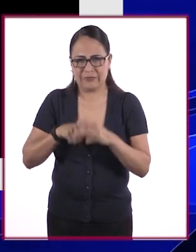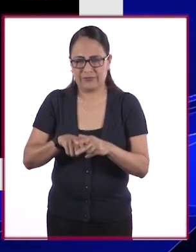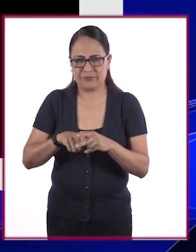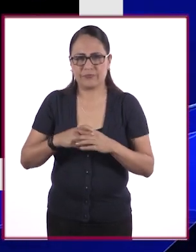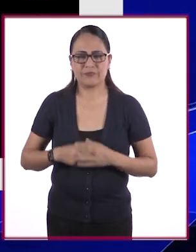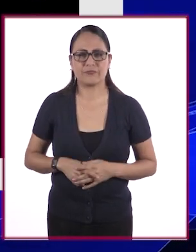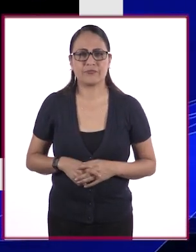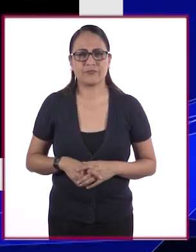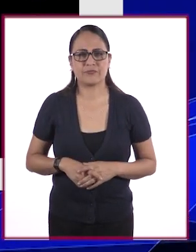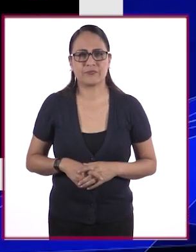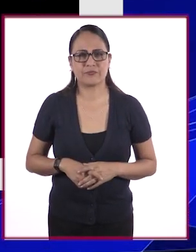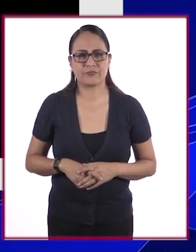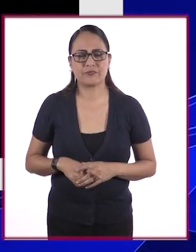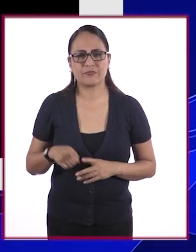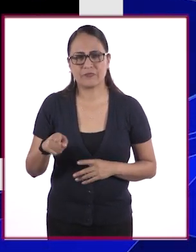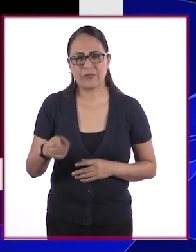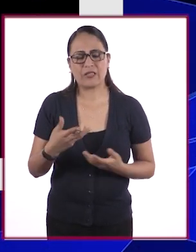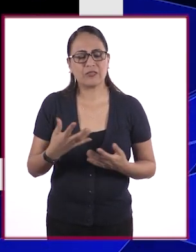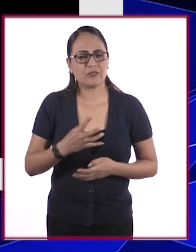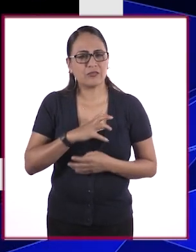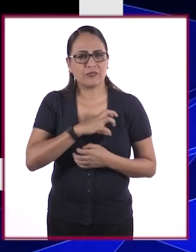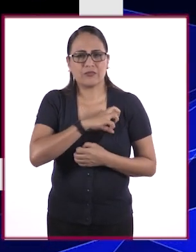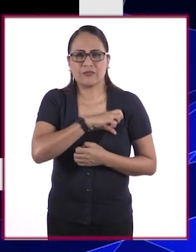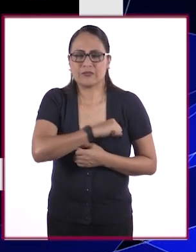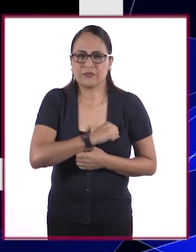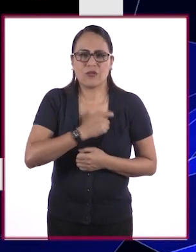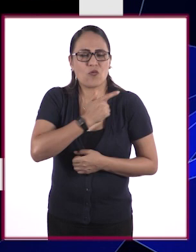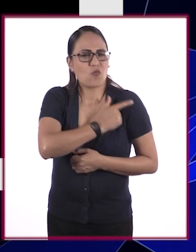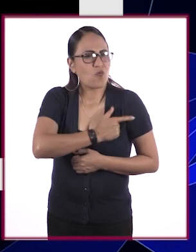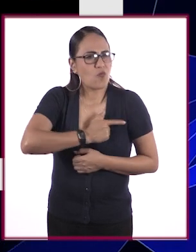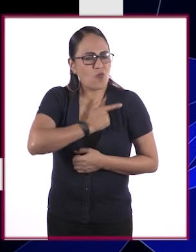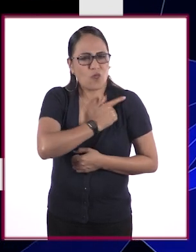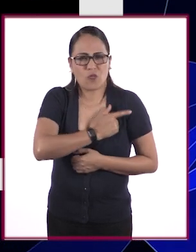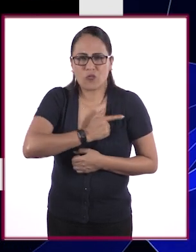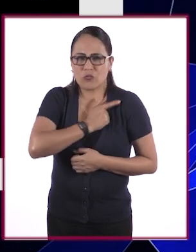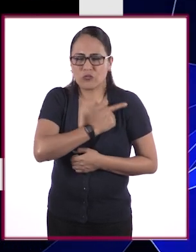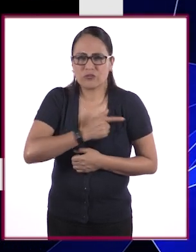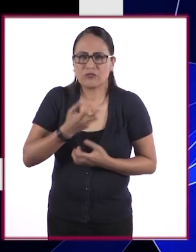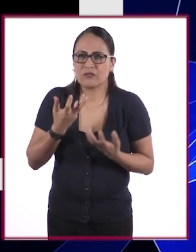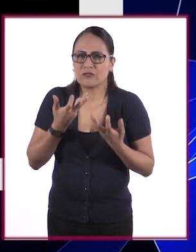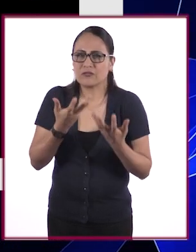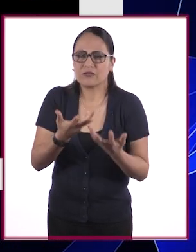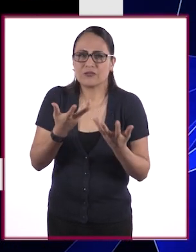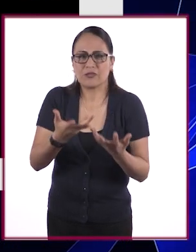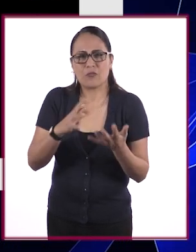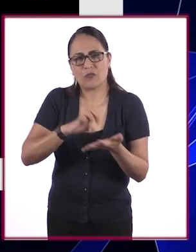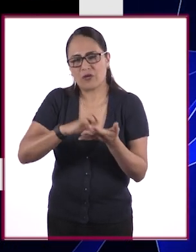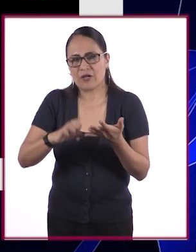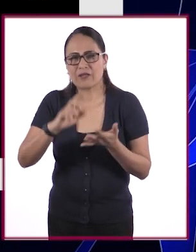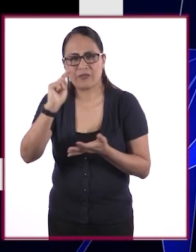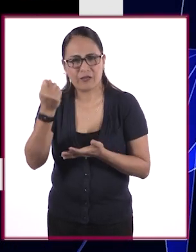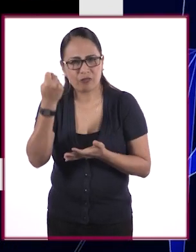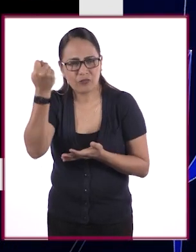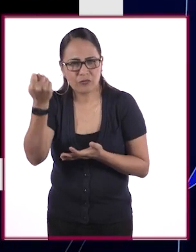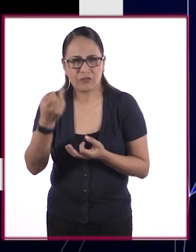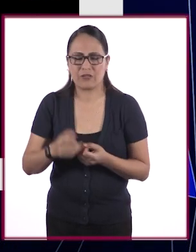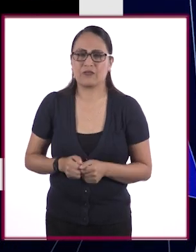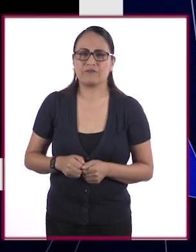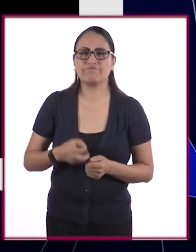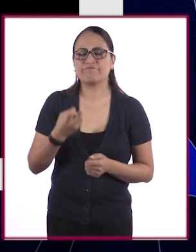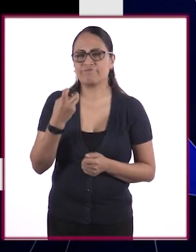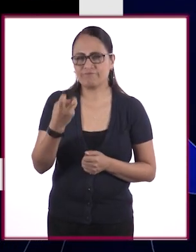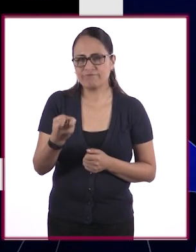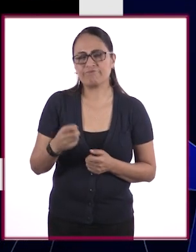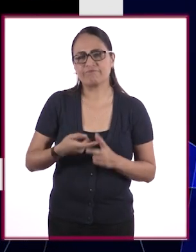Hay que tener una pasión por lo que uno quiere hacer, por la tecnología. Entonces, por